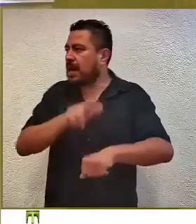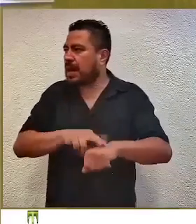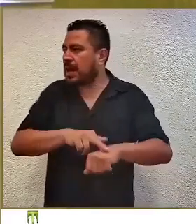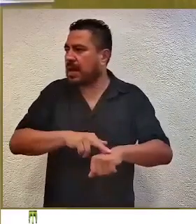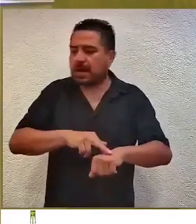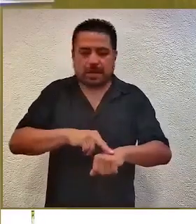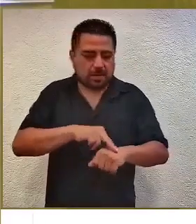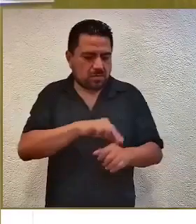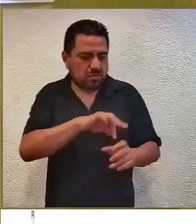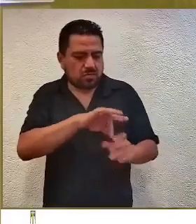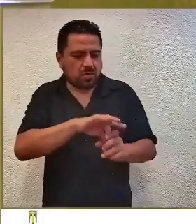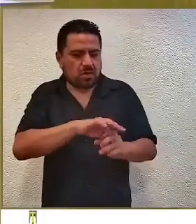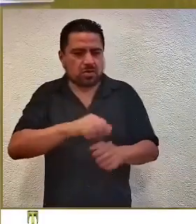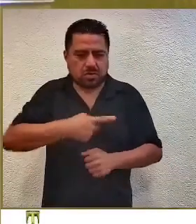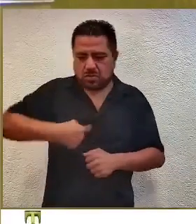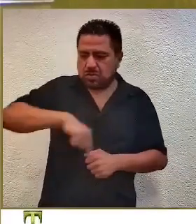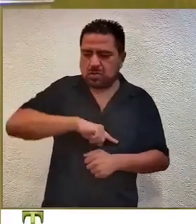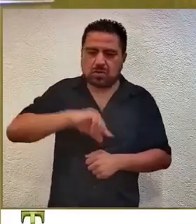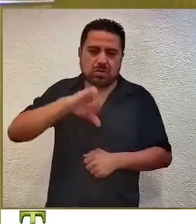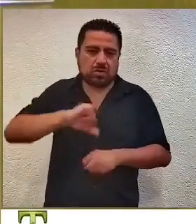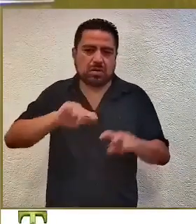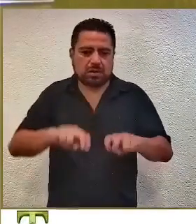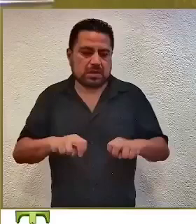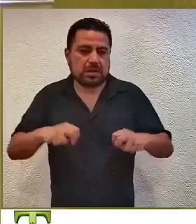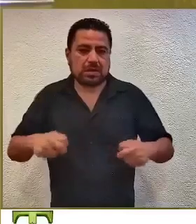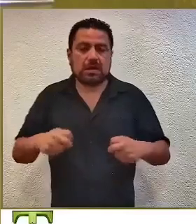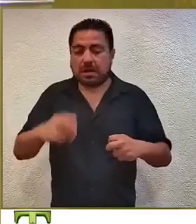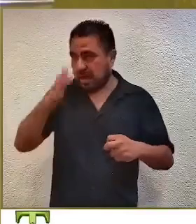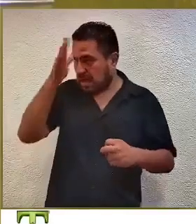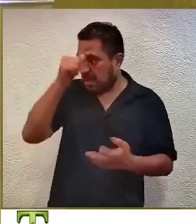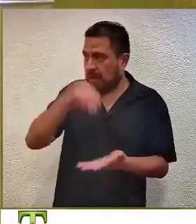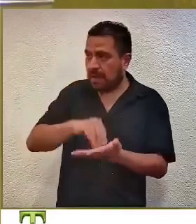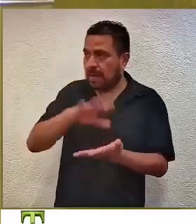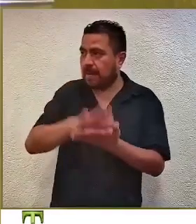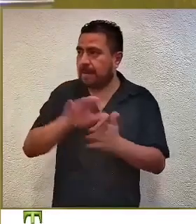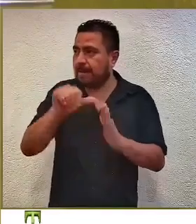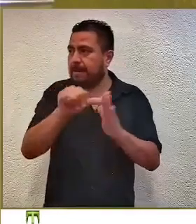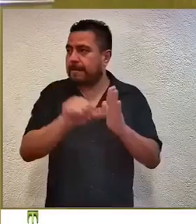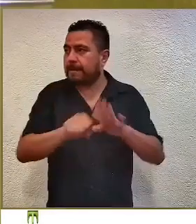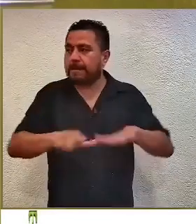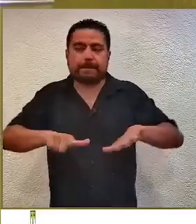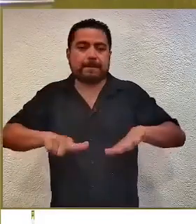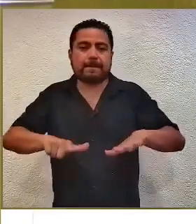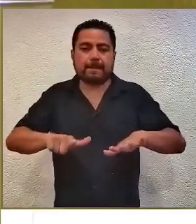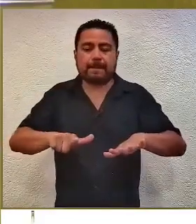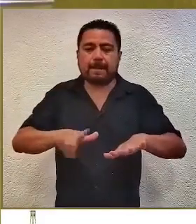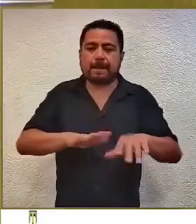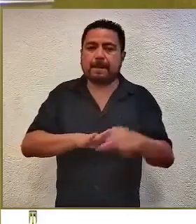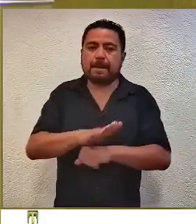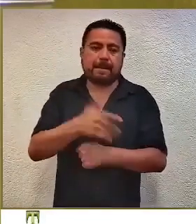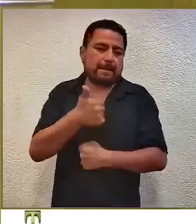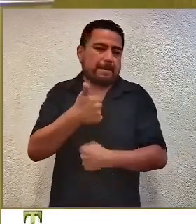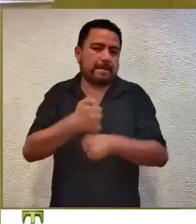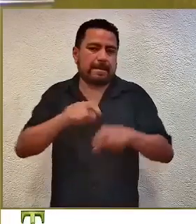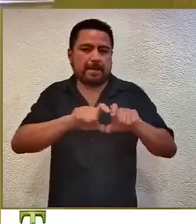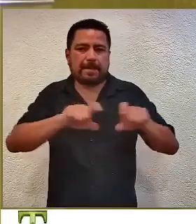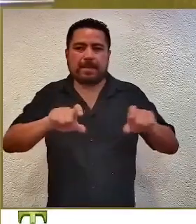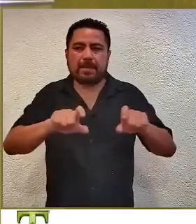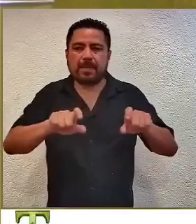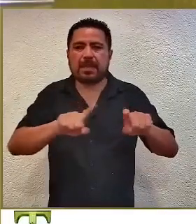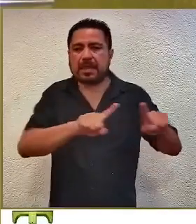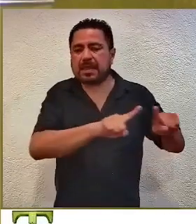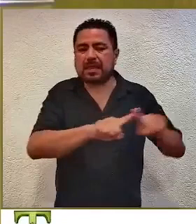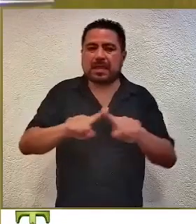de votos del Pleno de este tribunal, de conformidad con el artículo 17, fracción sexta, en relación al